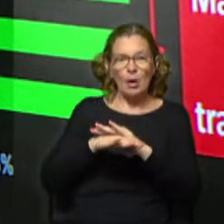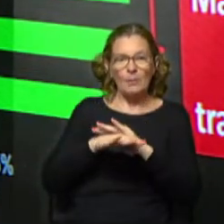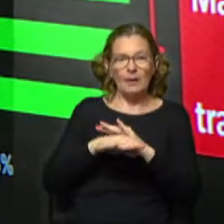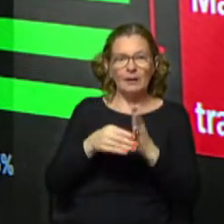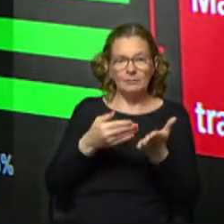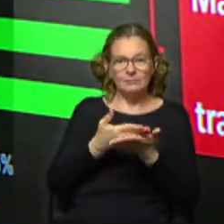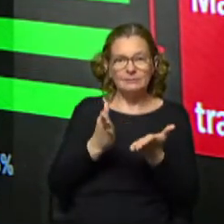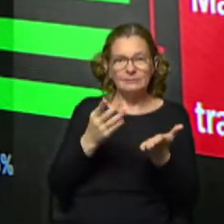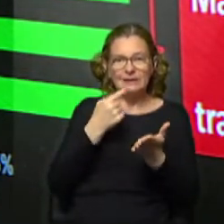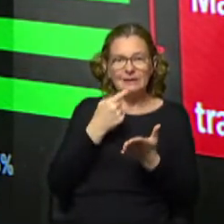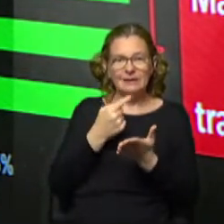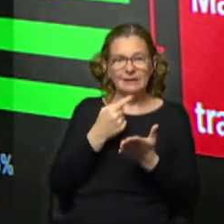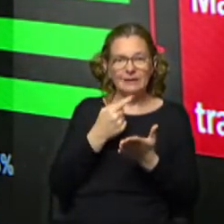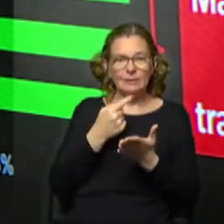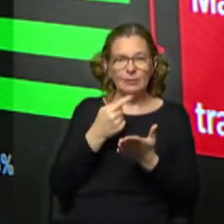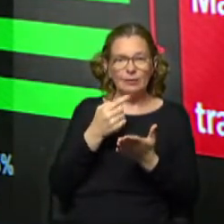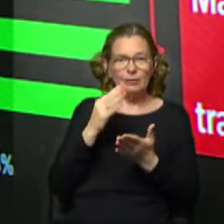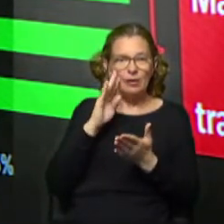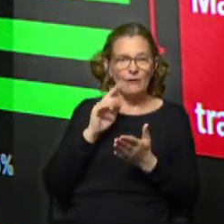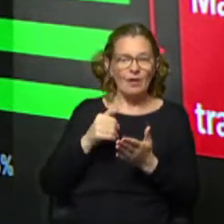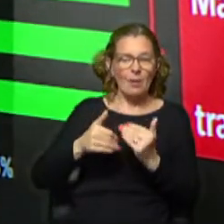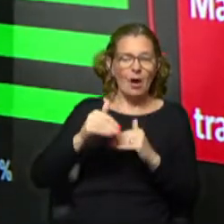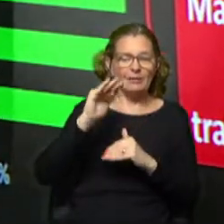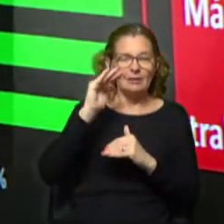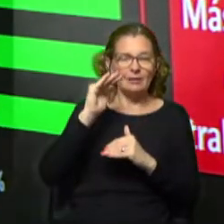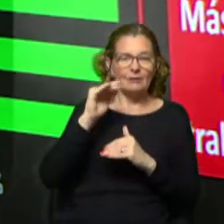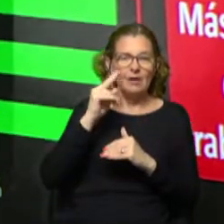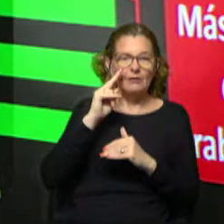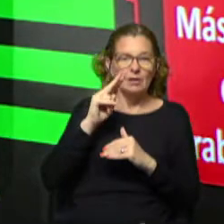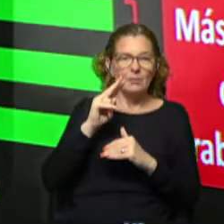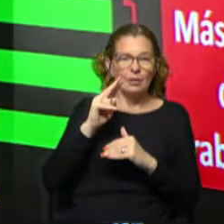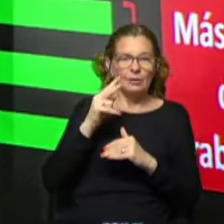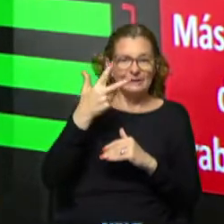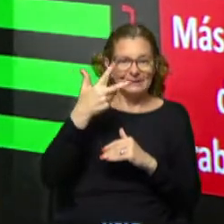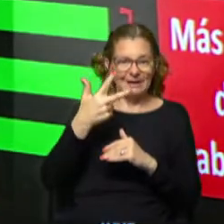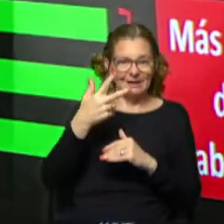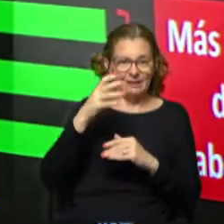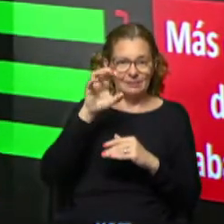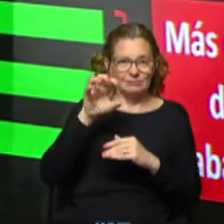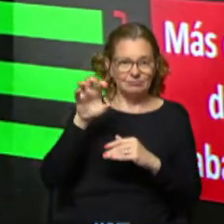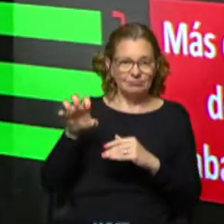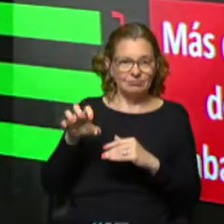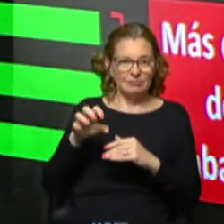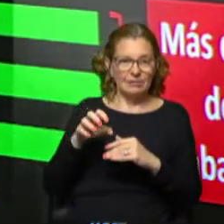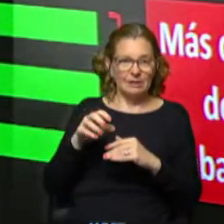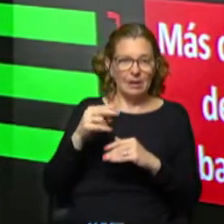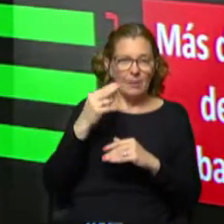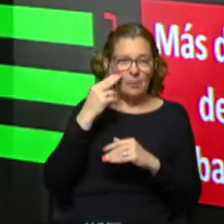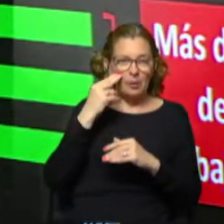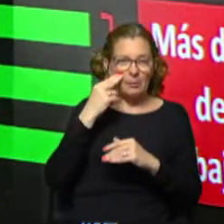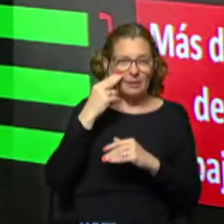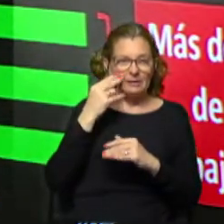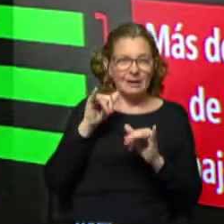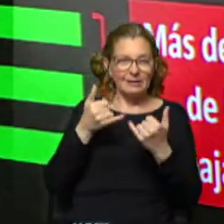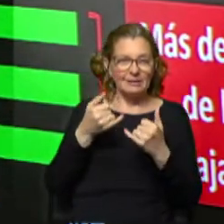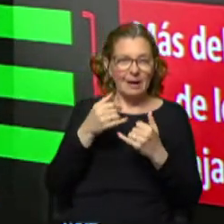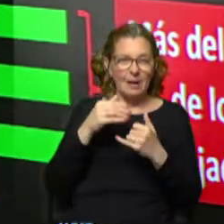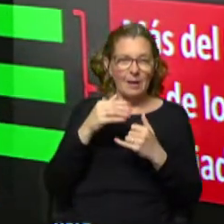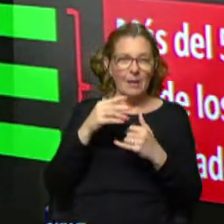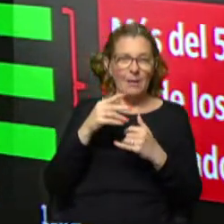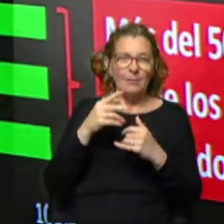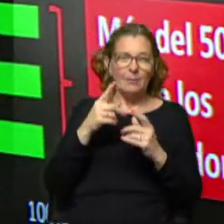dimensiones Y si nos recorremos hacia arriba encontramos que en estos tres sectores sí la problemática ya es un poco menos